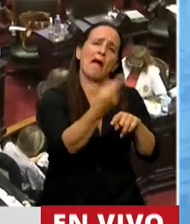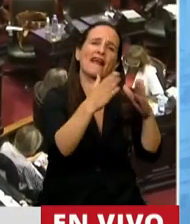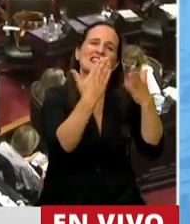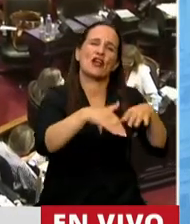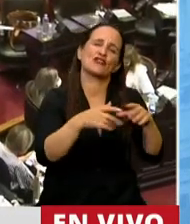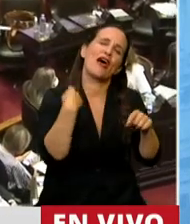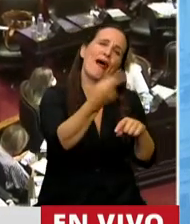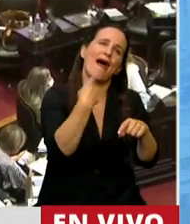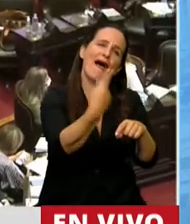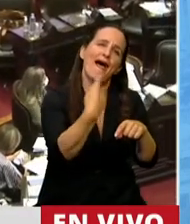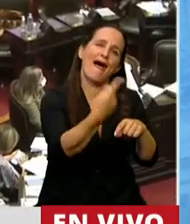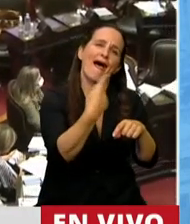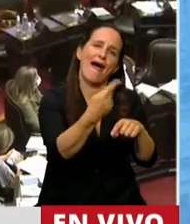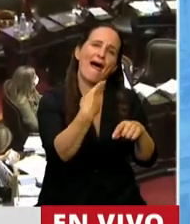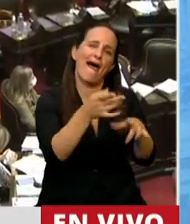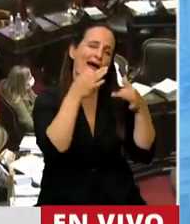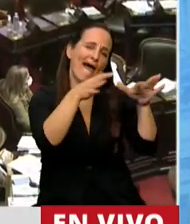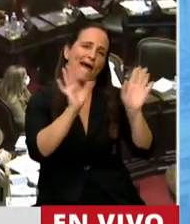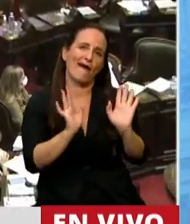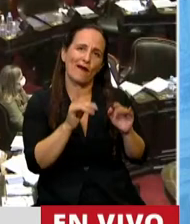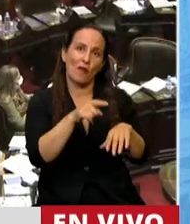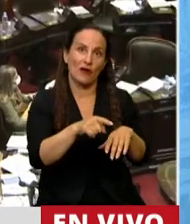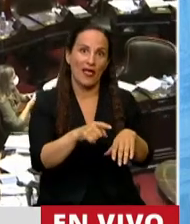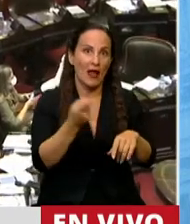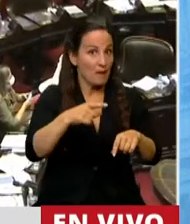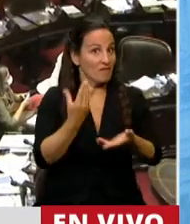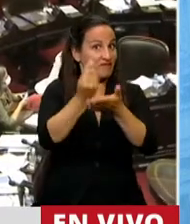por su casa no siguieran en sus cargos hoy.